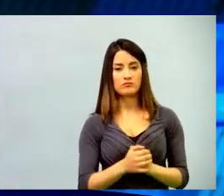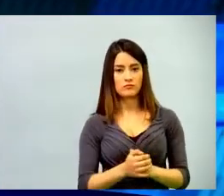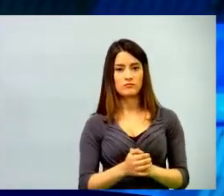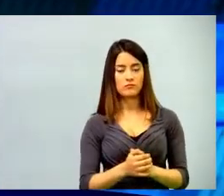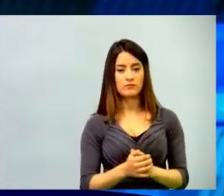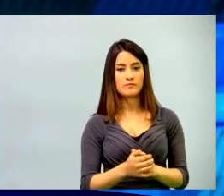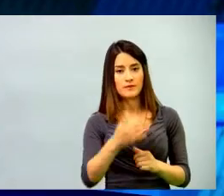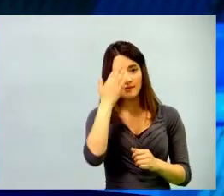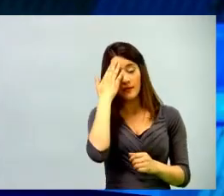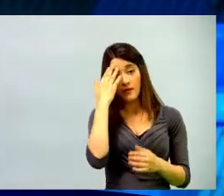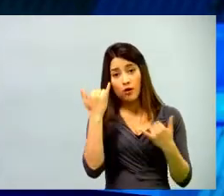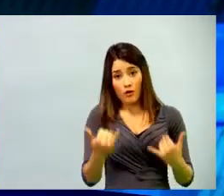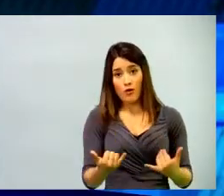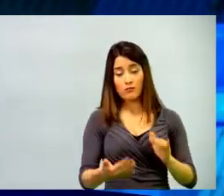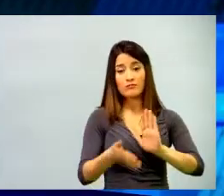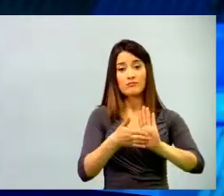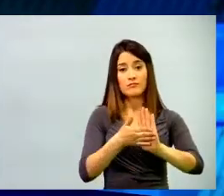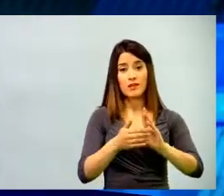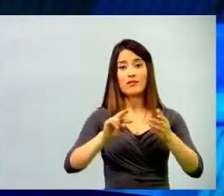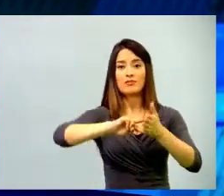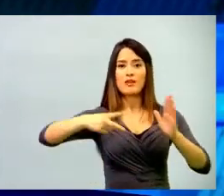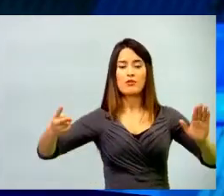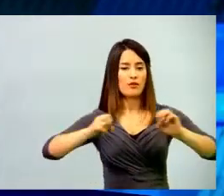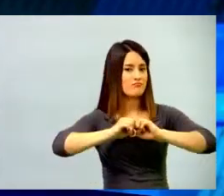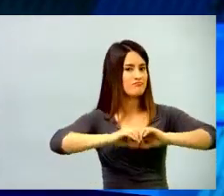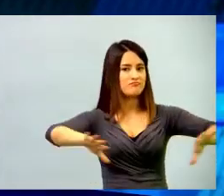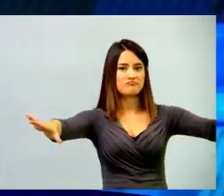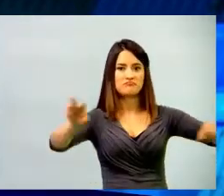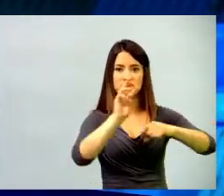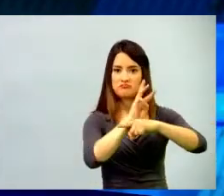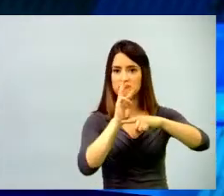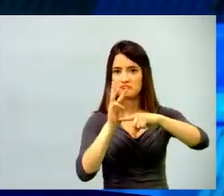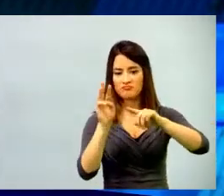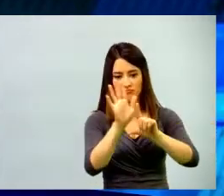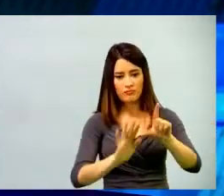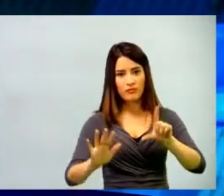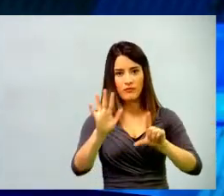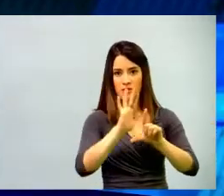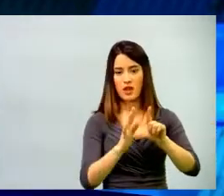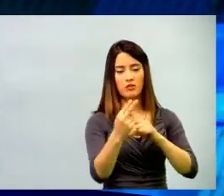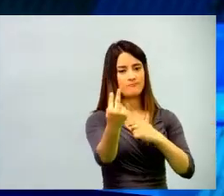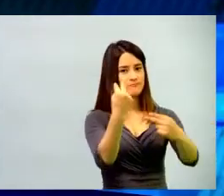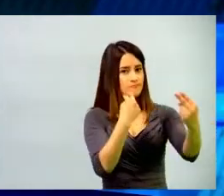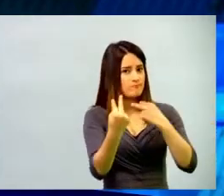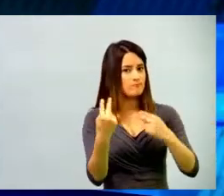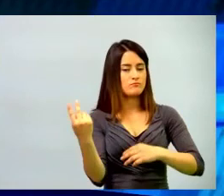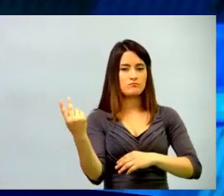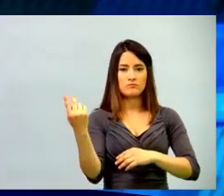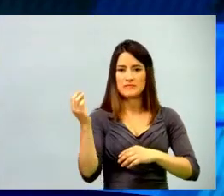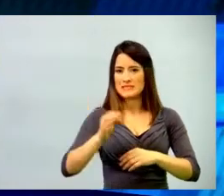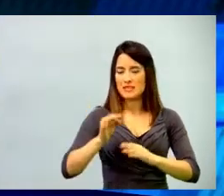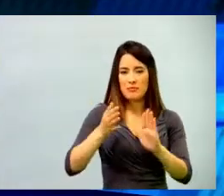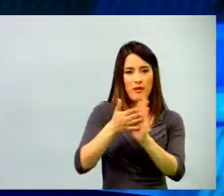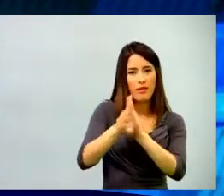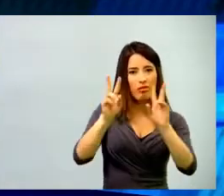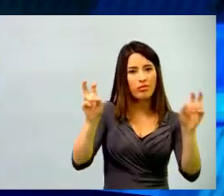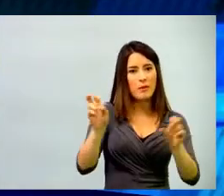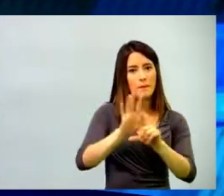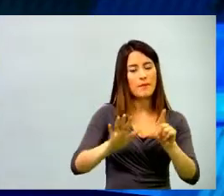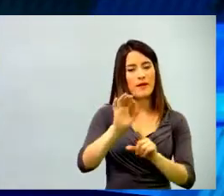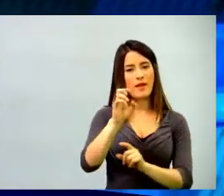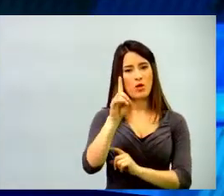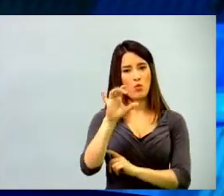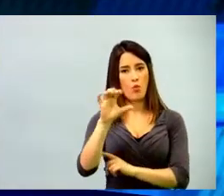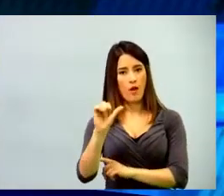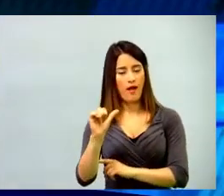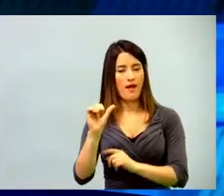el tema de que la tecnología llega a cualquier parte. A través de streaming podrán seguir todas las sesiones de Educa Digital el